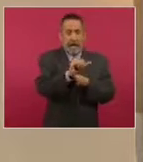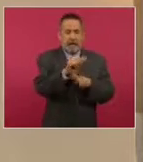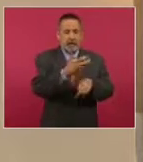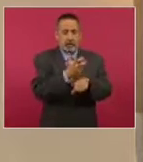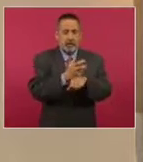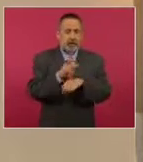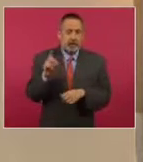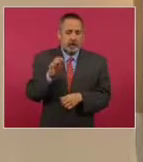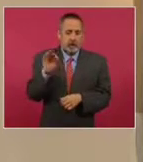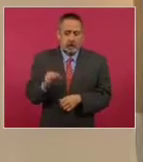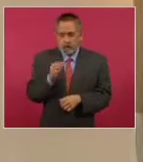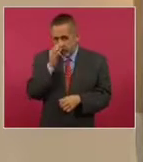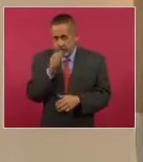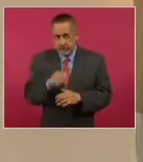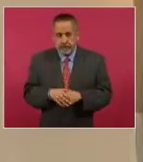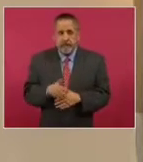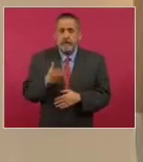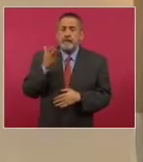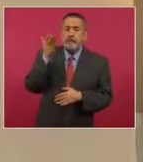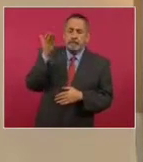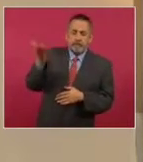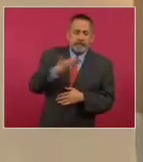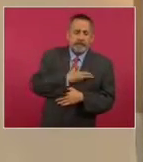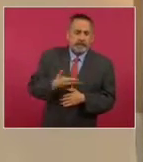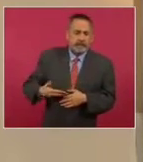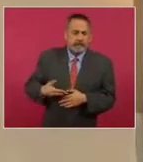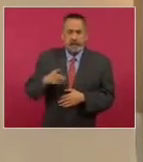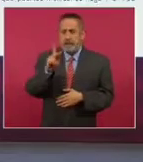Acudimos a usted, presidente Xi Jinping.